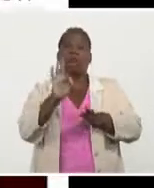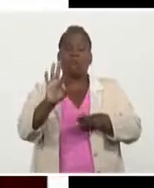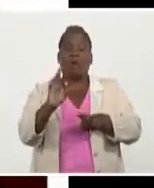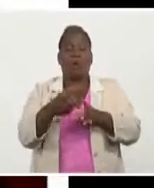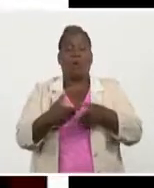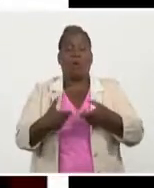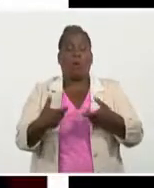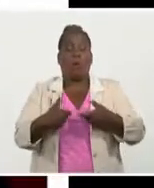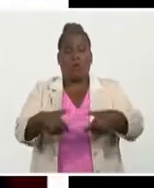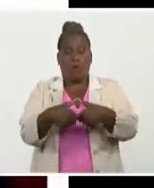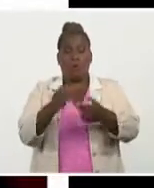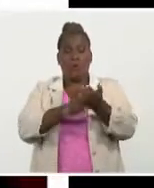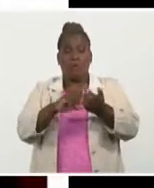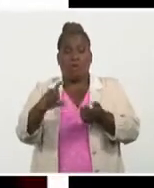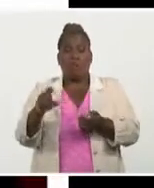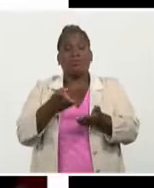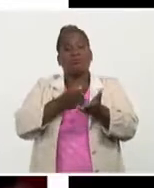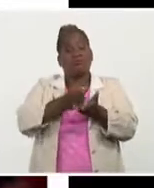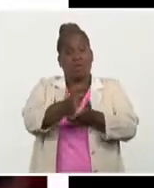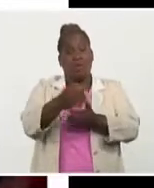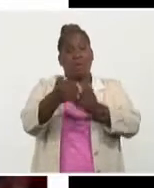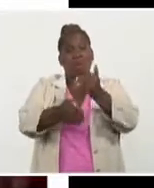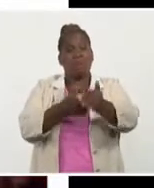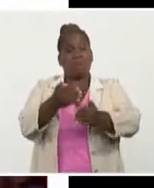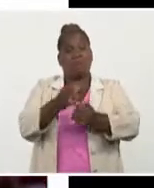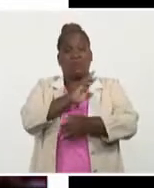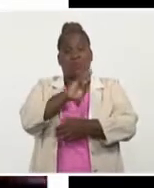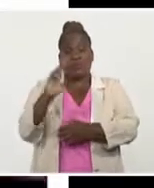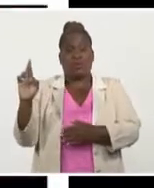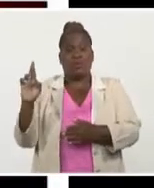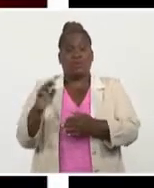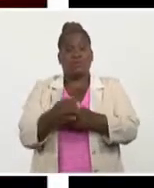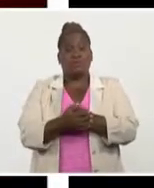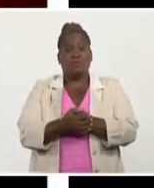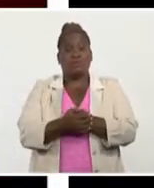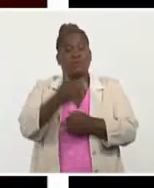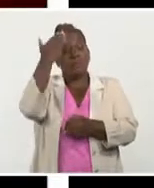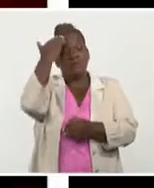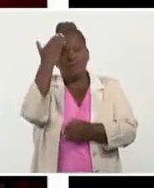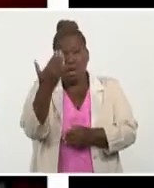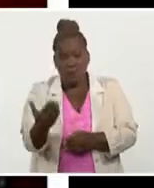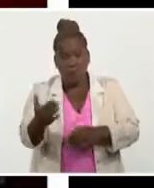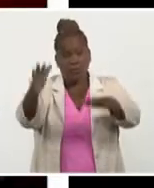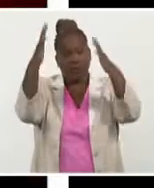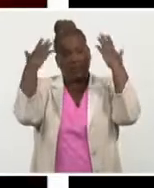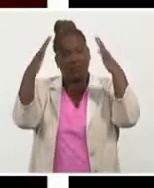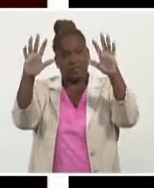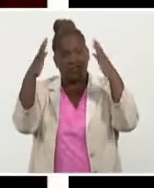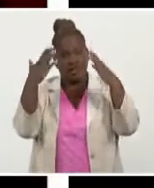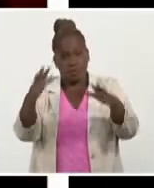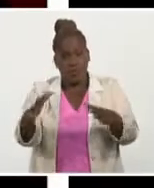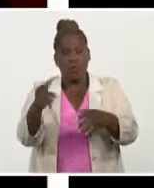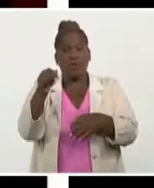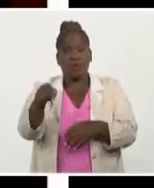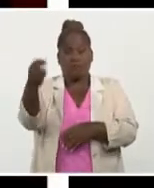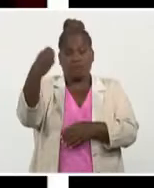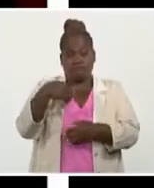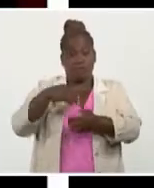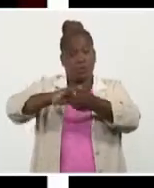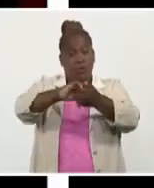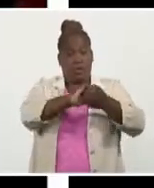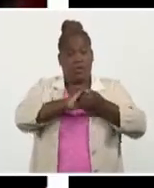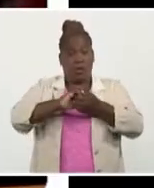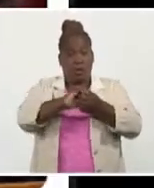Partido para la continuidad del proceso revolucionario en la nación caribeña. A los saludos, felicitaciones y mensajes de solidaridad se